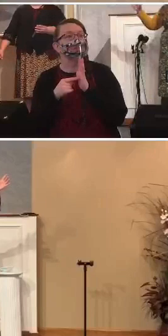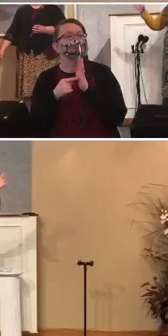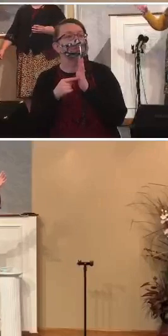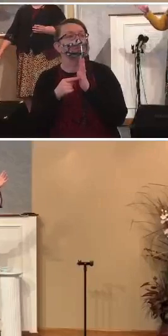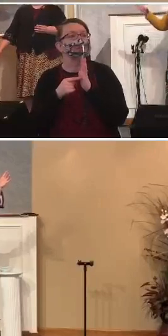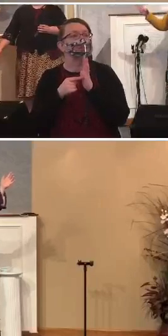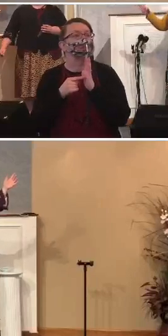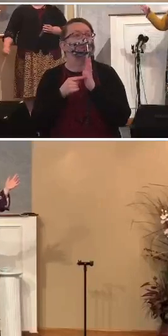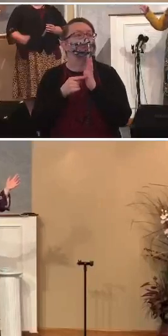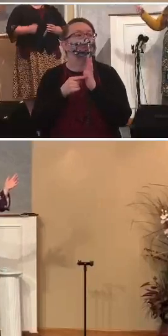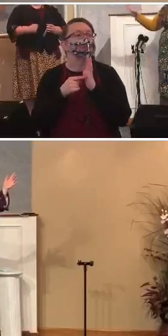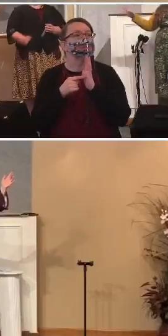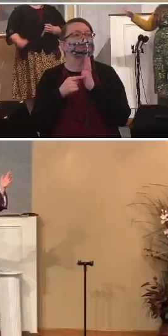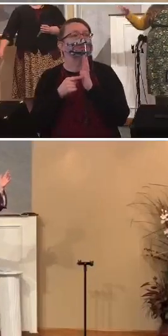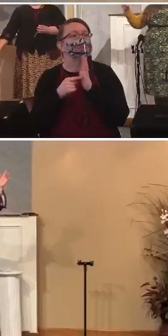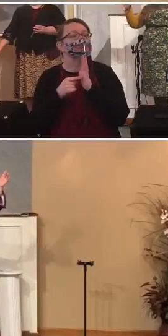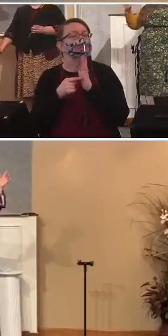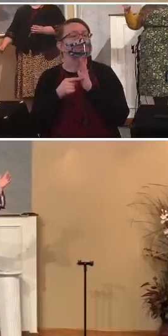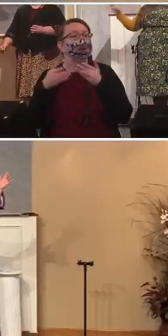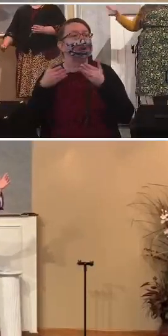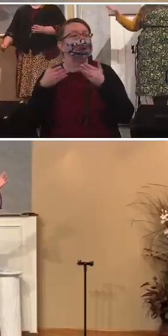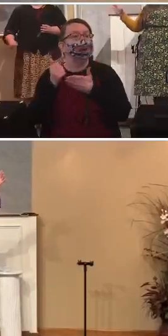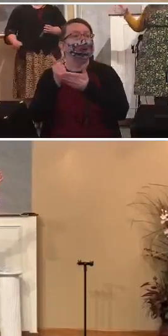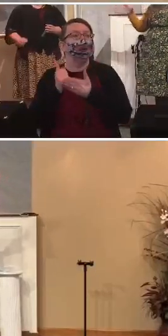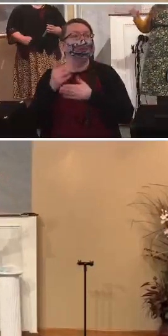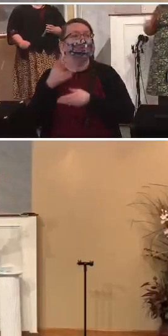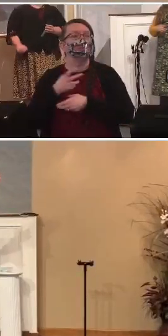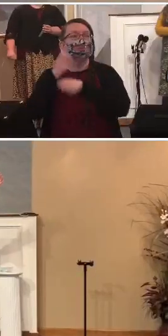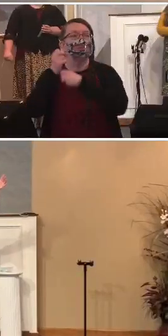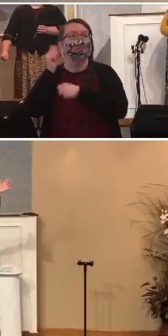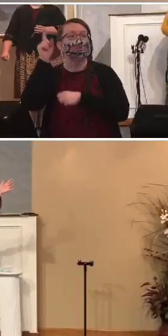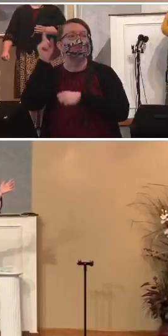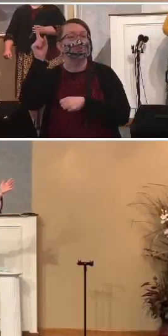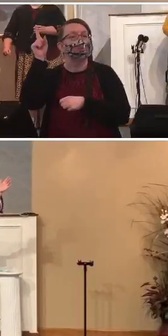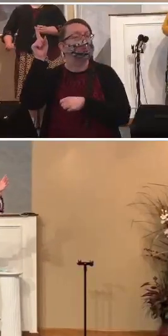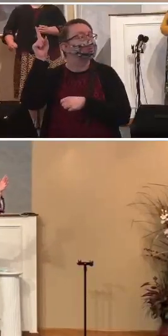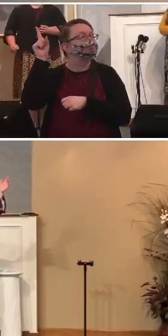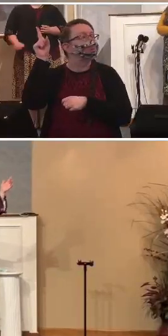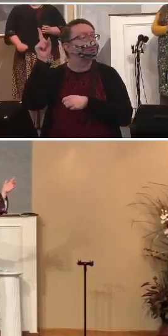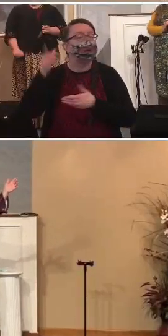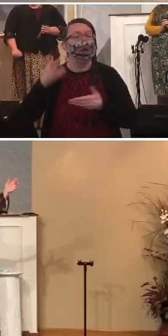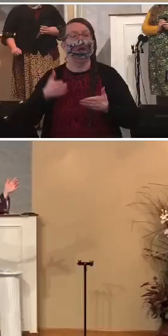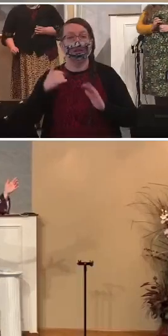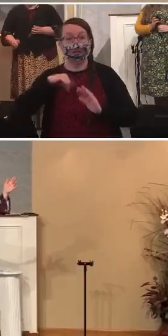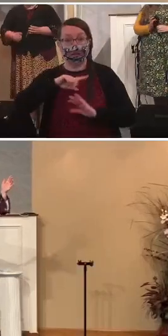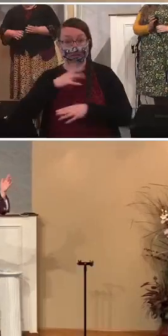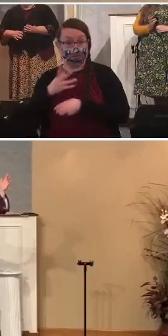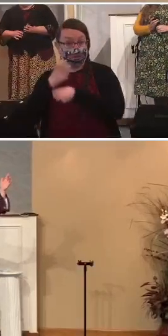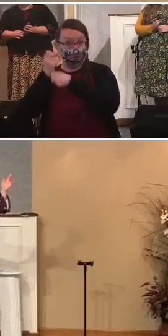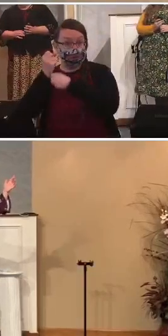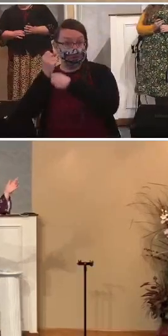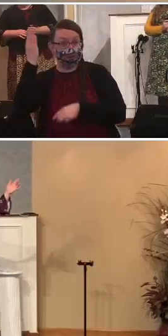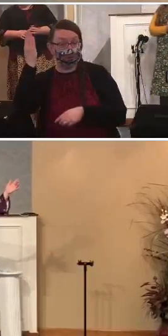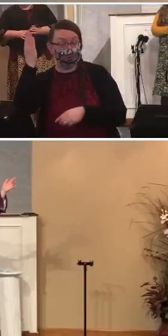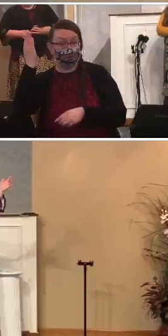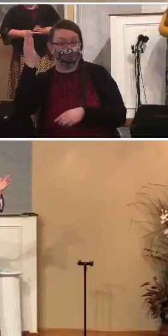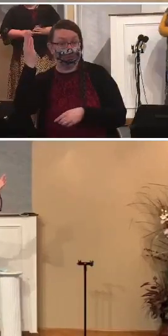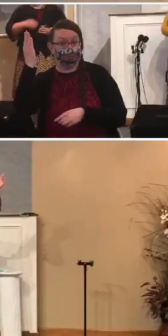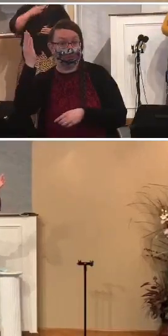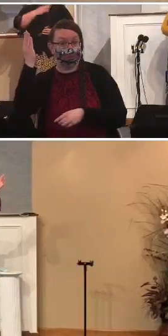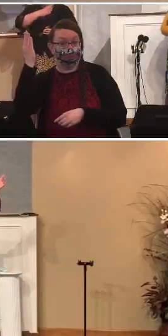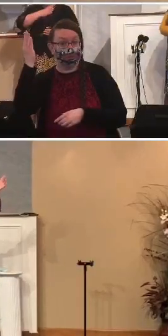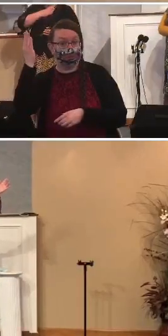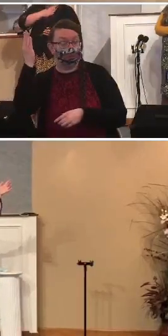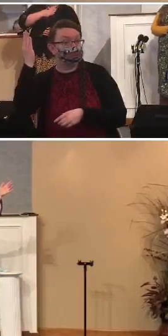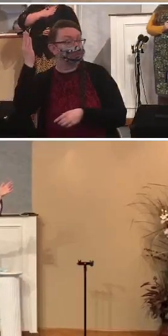Déjanos confiar en ti. Oh, just let us trust you. Déjanos confiar en ti. Just let us trust you. Si tú pudiste crear el